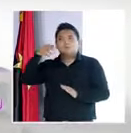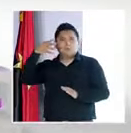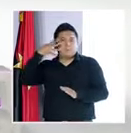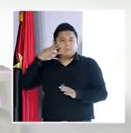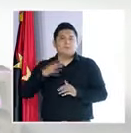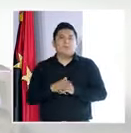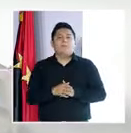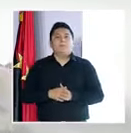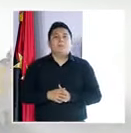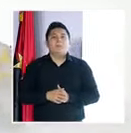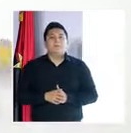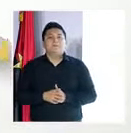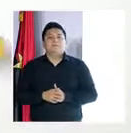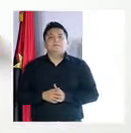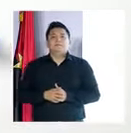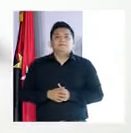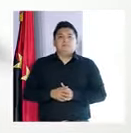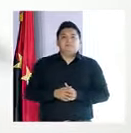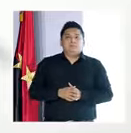Santander.